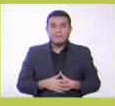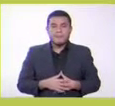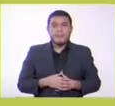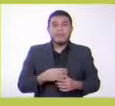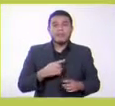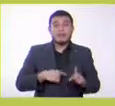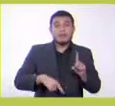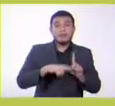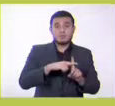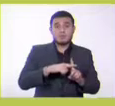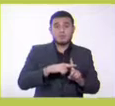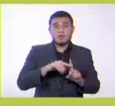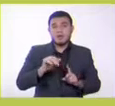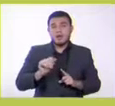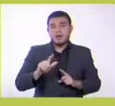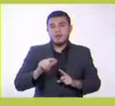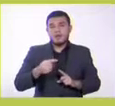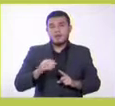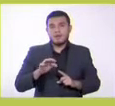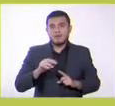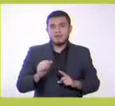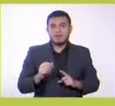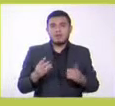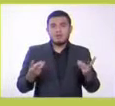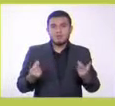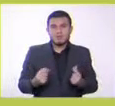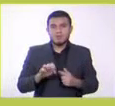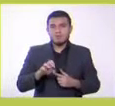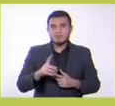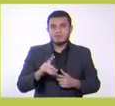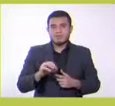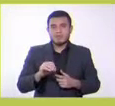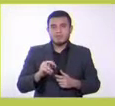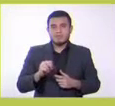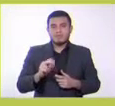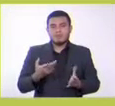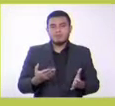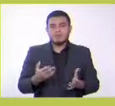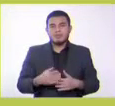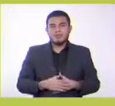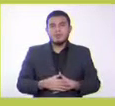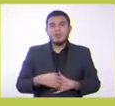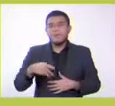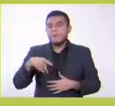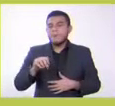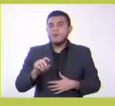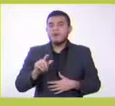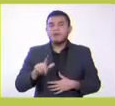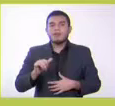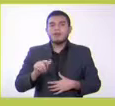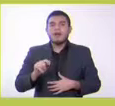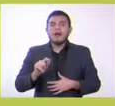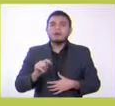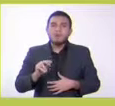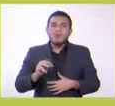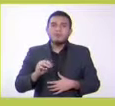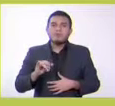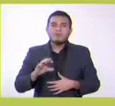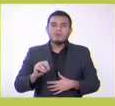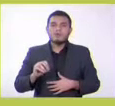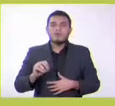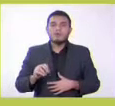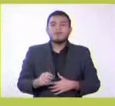algebraica de los números de oxidación de los elementos de un ion poliatómico es igual a la